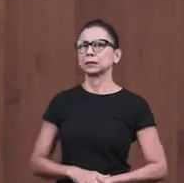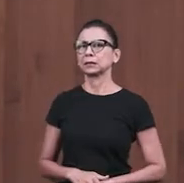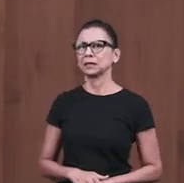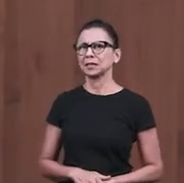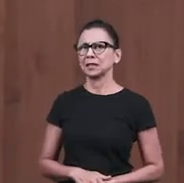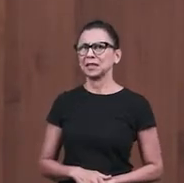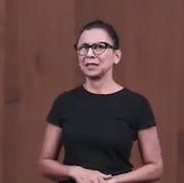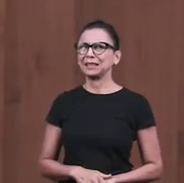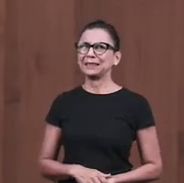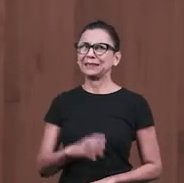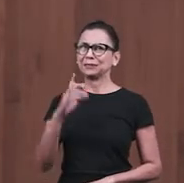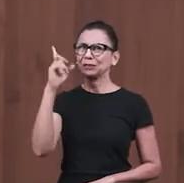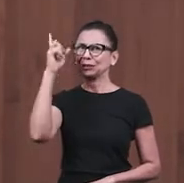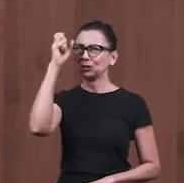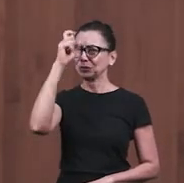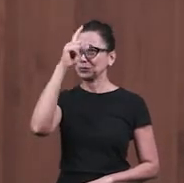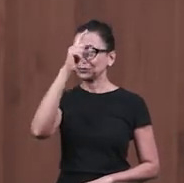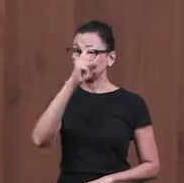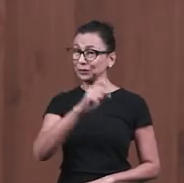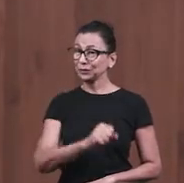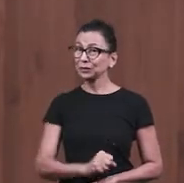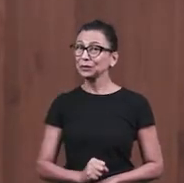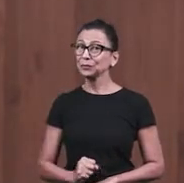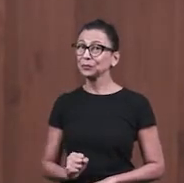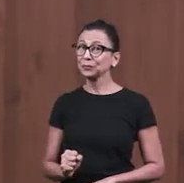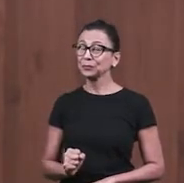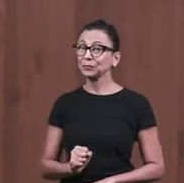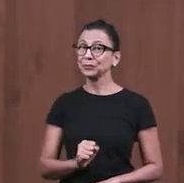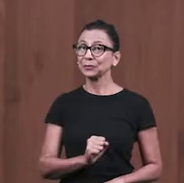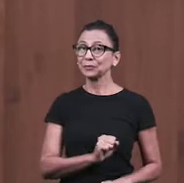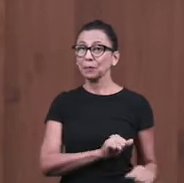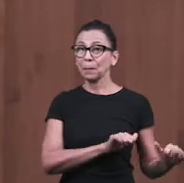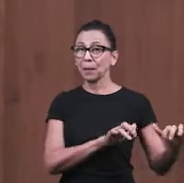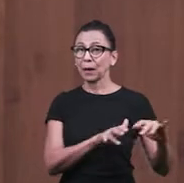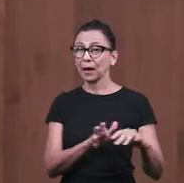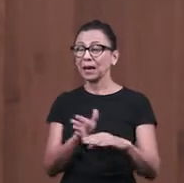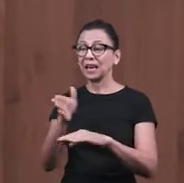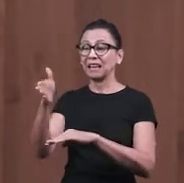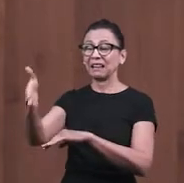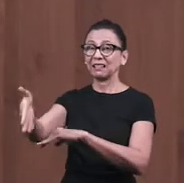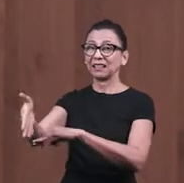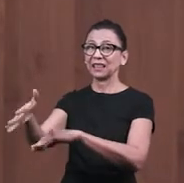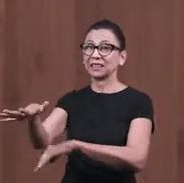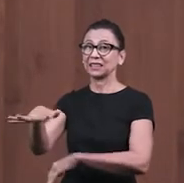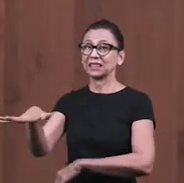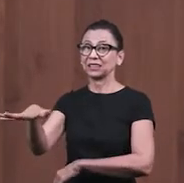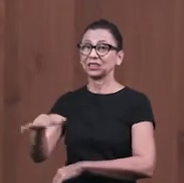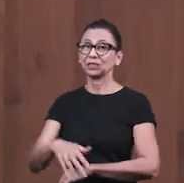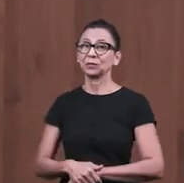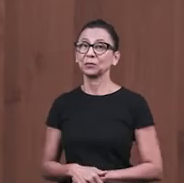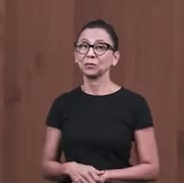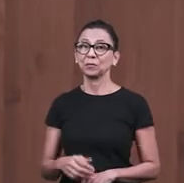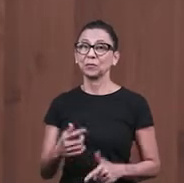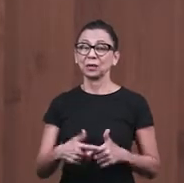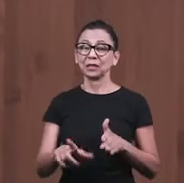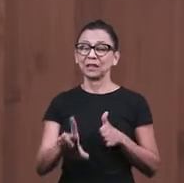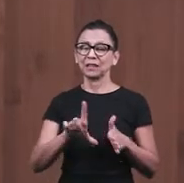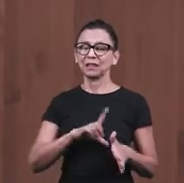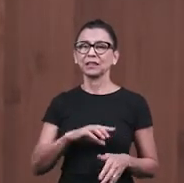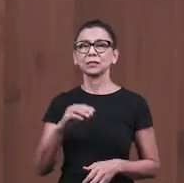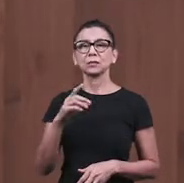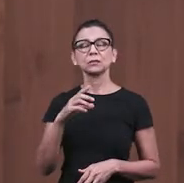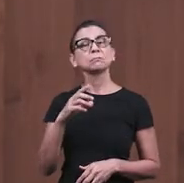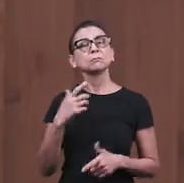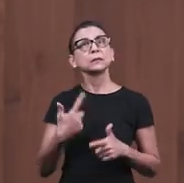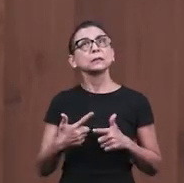pienses que sería fácil llegar hasta la tierra. Josué y todo el pueblo necesitarían atravesar el río Jordán,